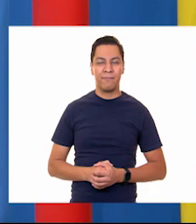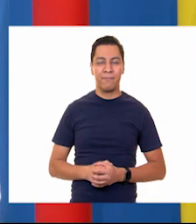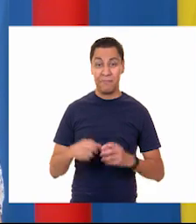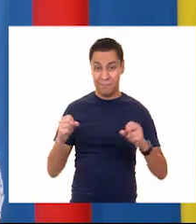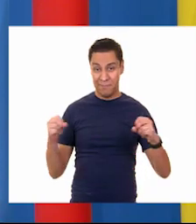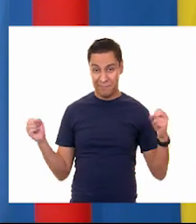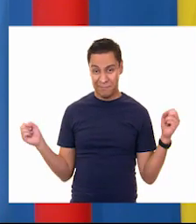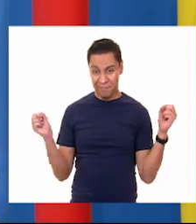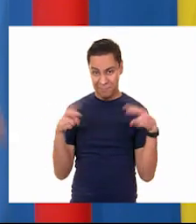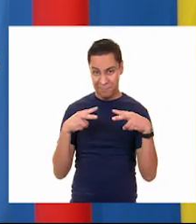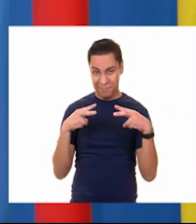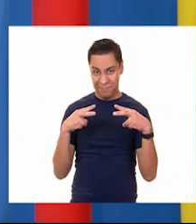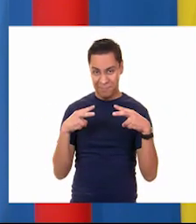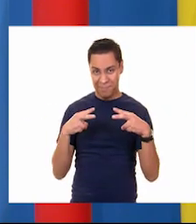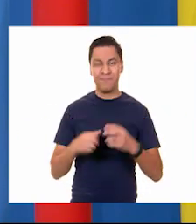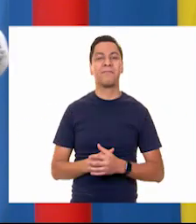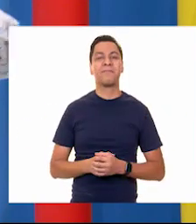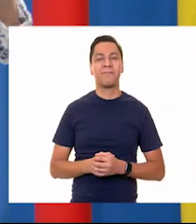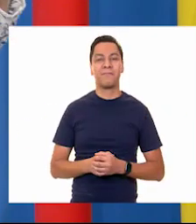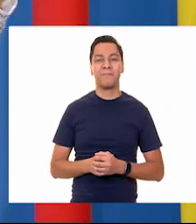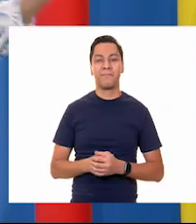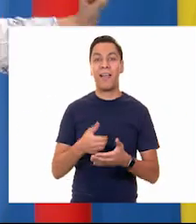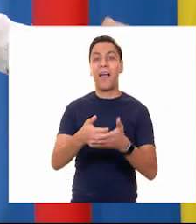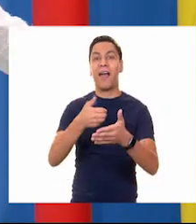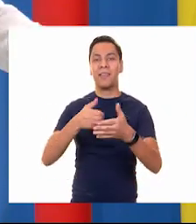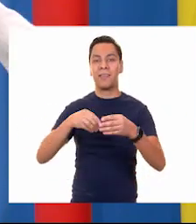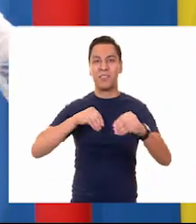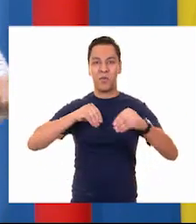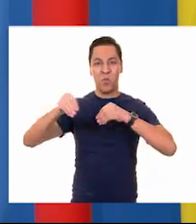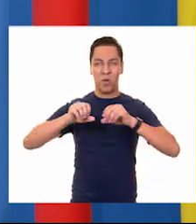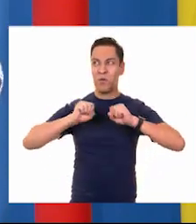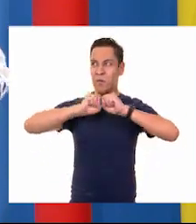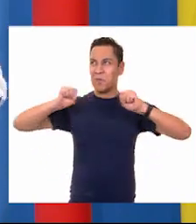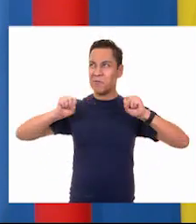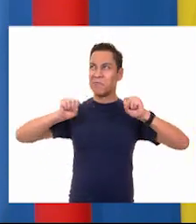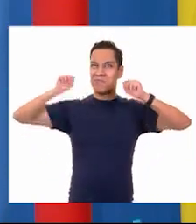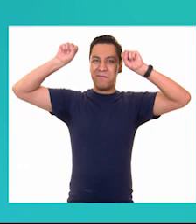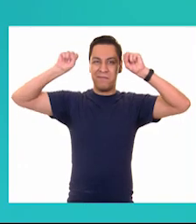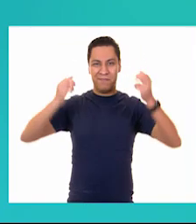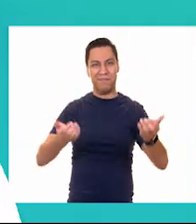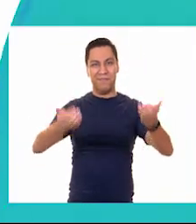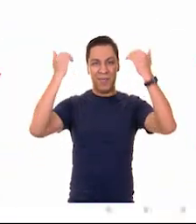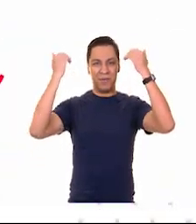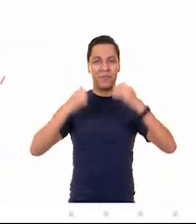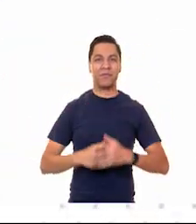Nos vemos en la próxima, pero antes vamos a movernos un poco.